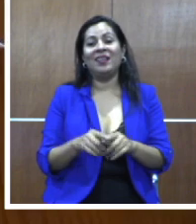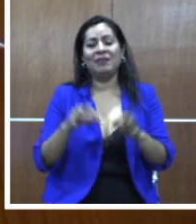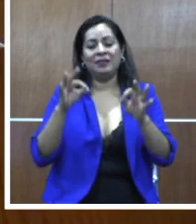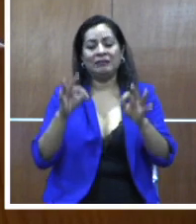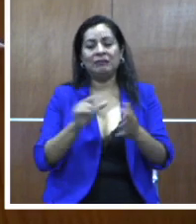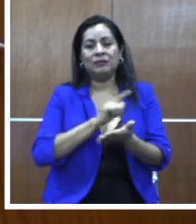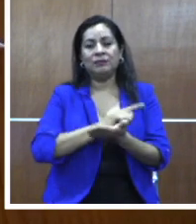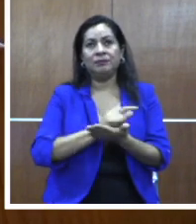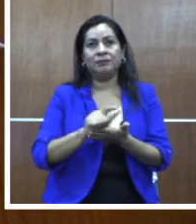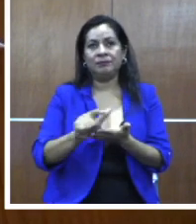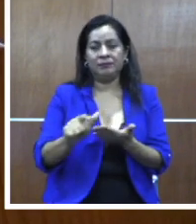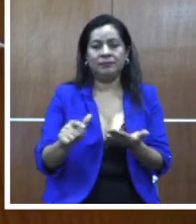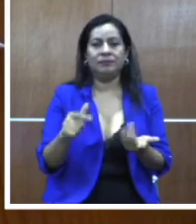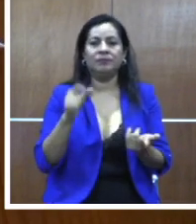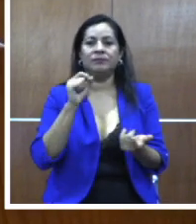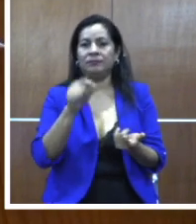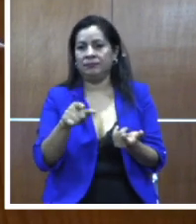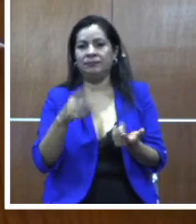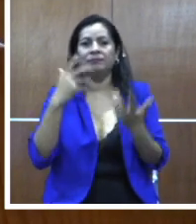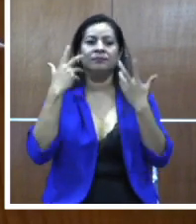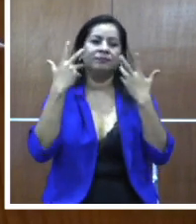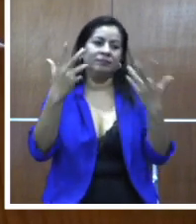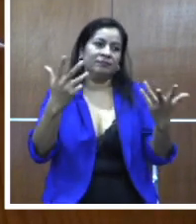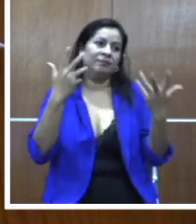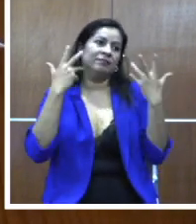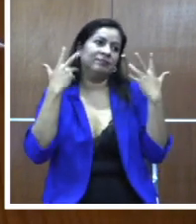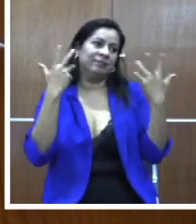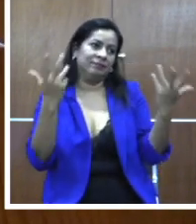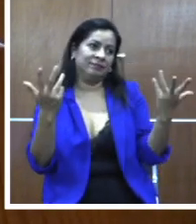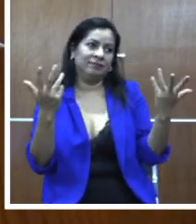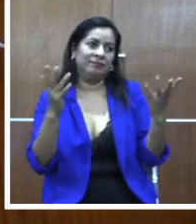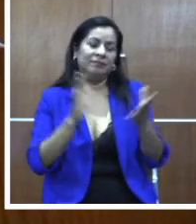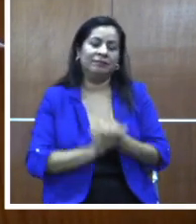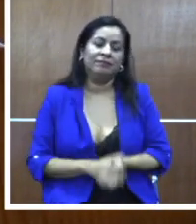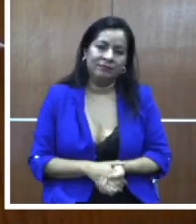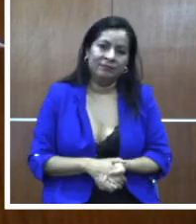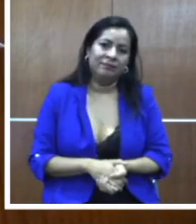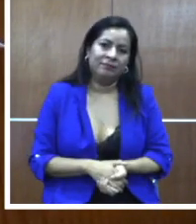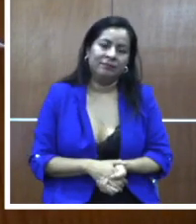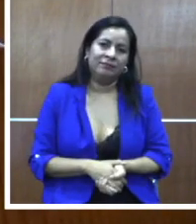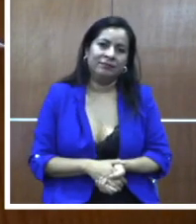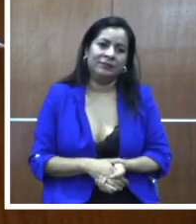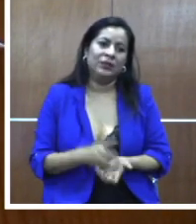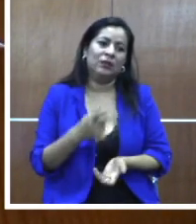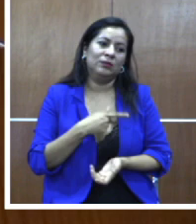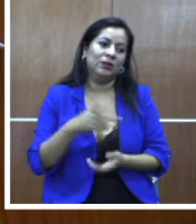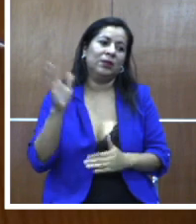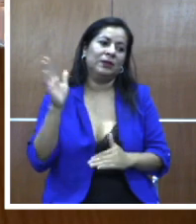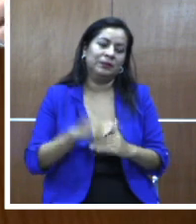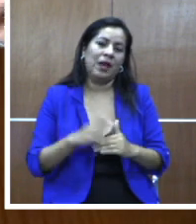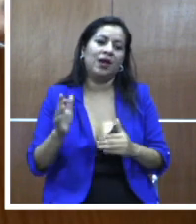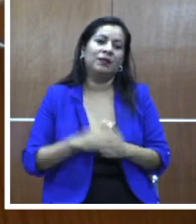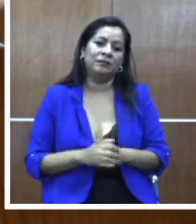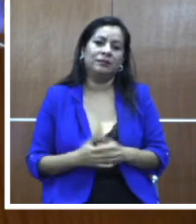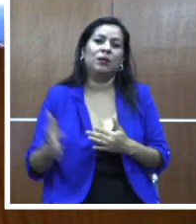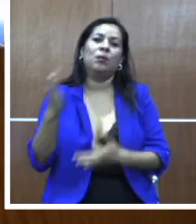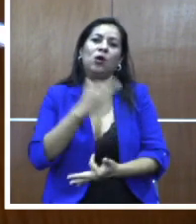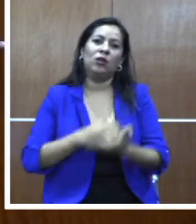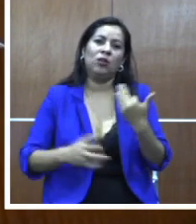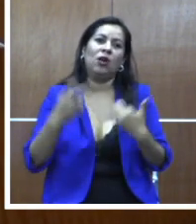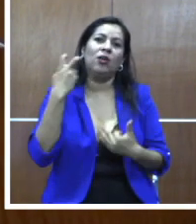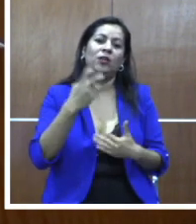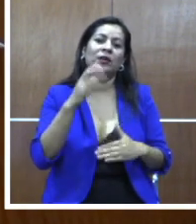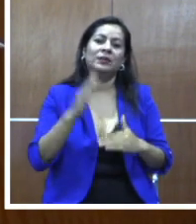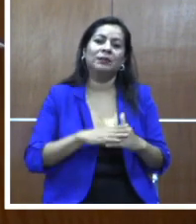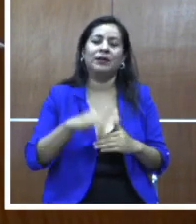dignidad, se viste de esperanza, se viste de los que menos tienen. Por todo esto, más